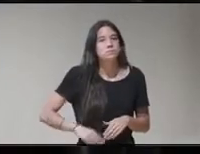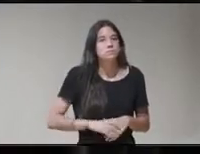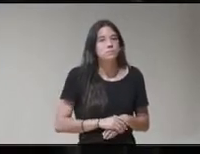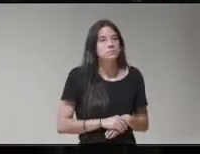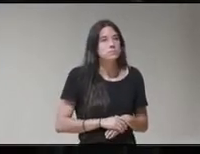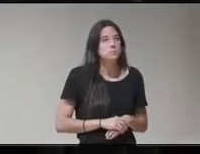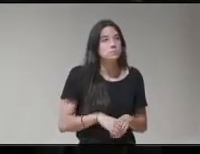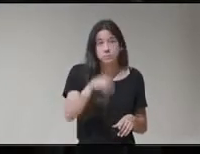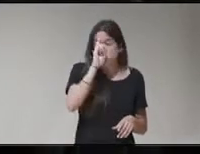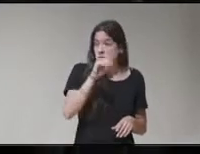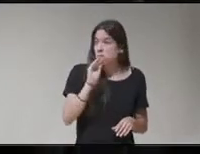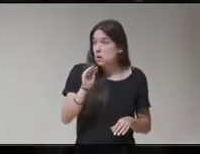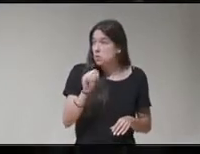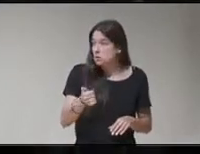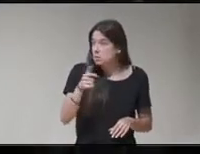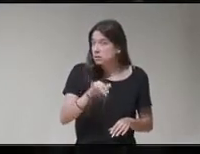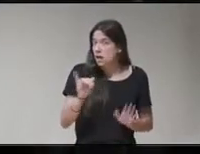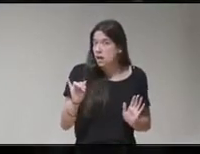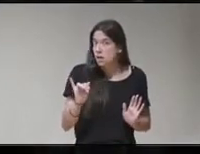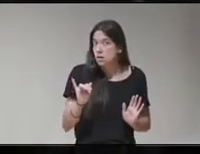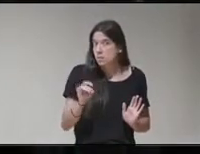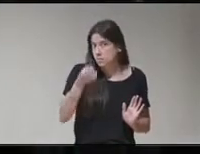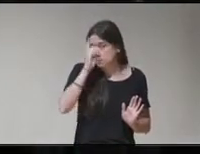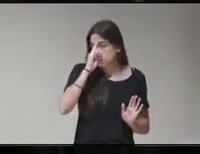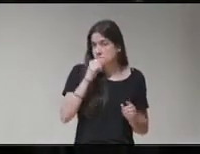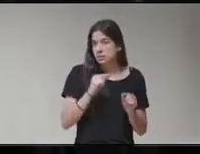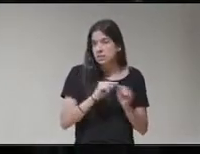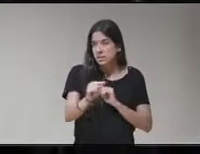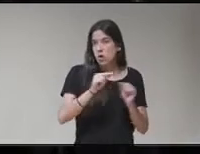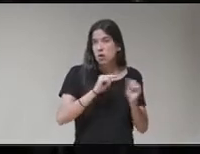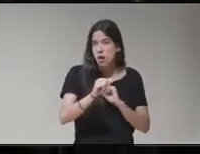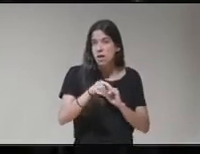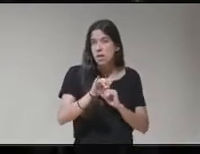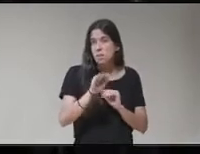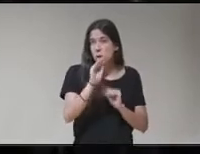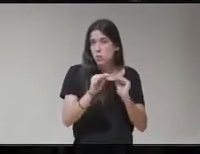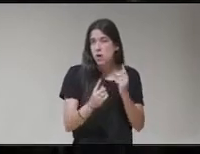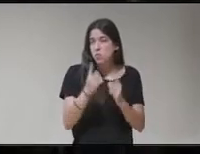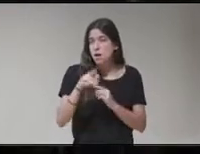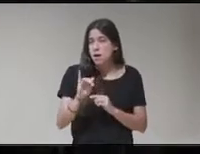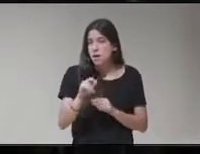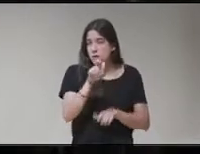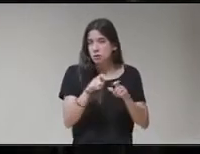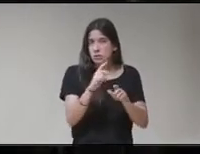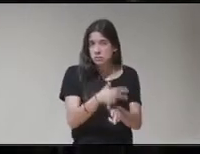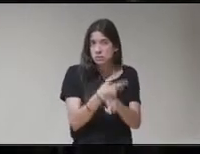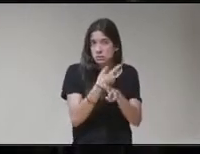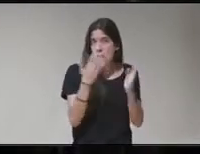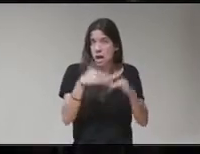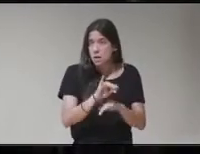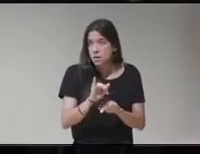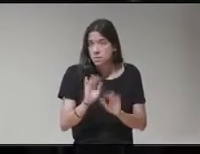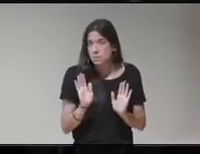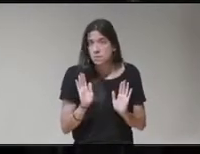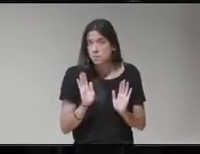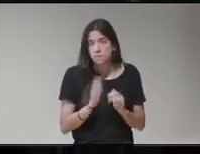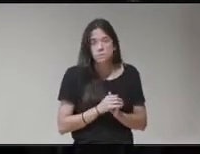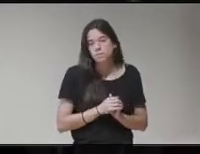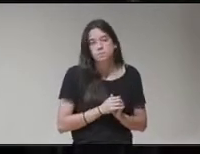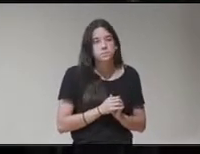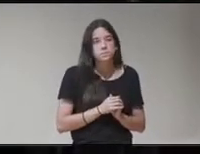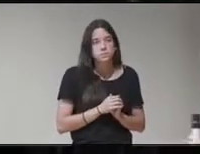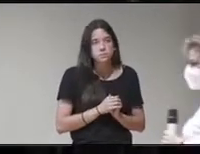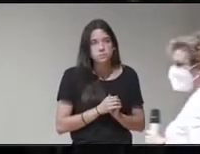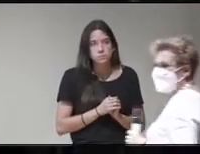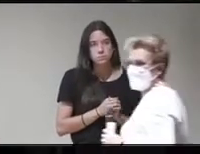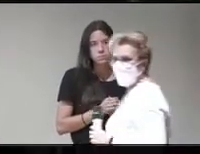No sé si tenemos alguna pregunta a través del chat de las personas que están conectadas en streaming. No hay nada,